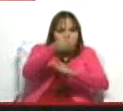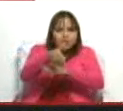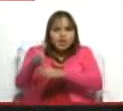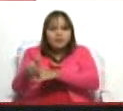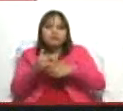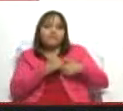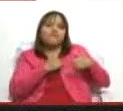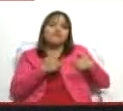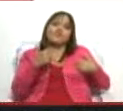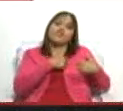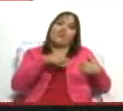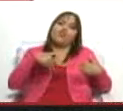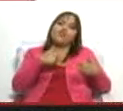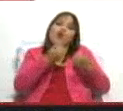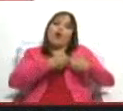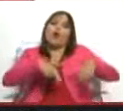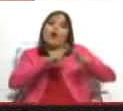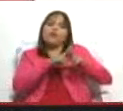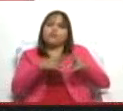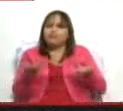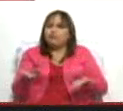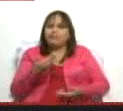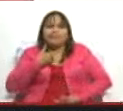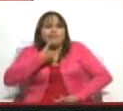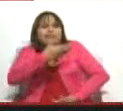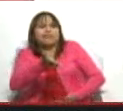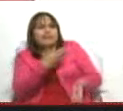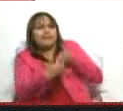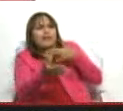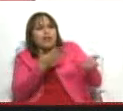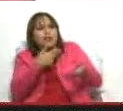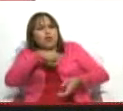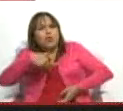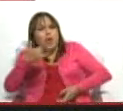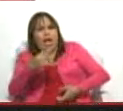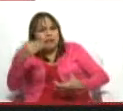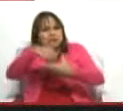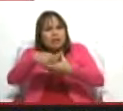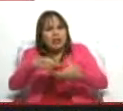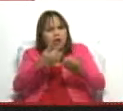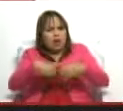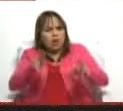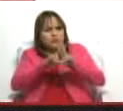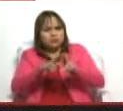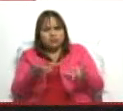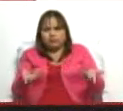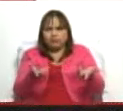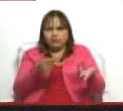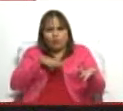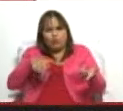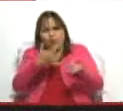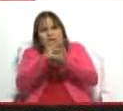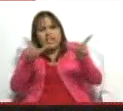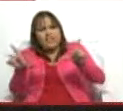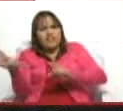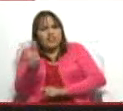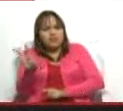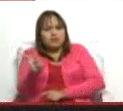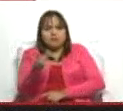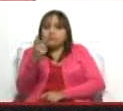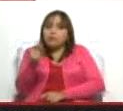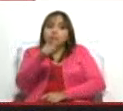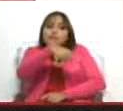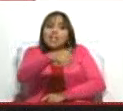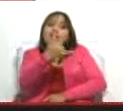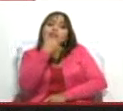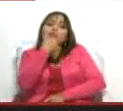chapeando, no, es la ONU. ¿Y quién es la ONU? Nosotros somos un país, ¿cómo se llama? Intervenido. Nosotros estamos intervenidos. No, no, están